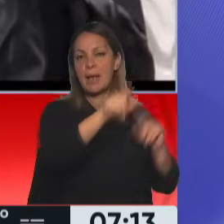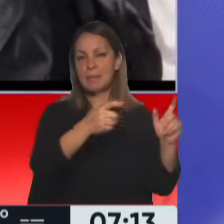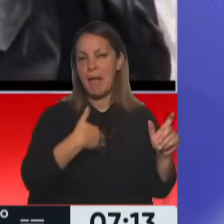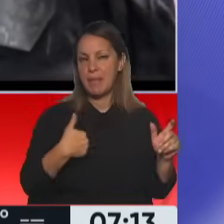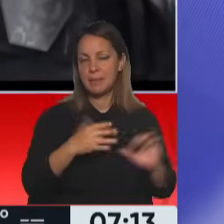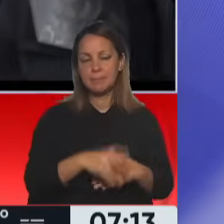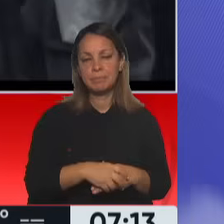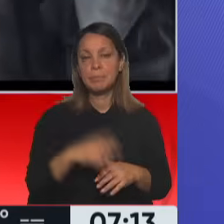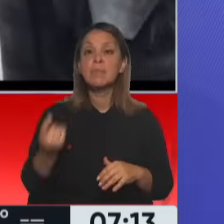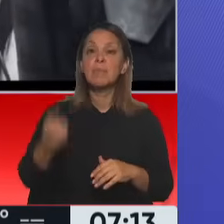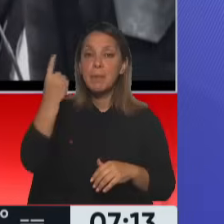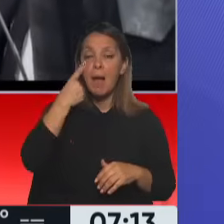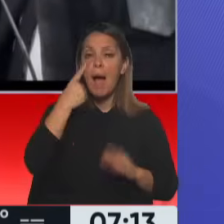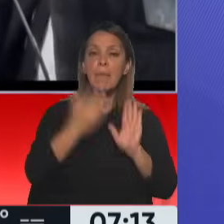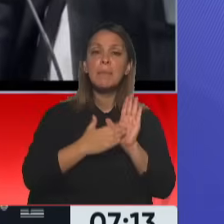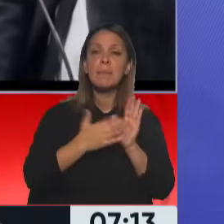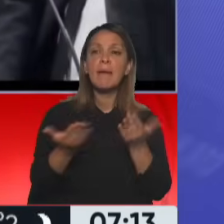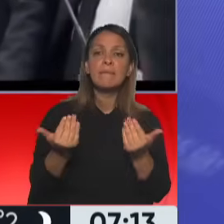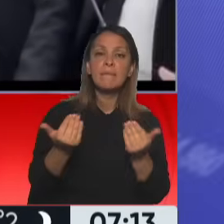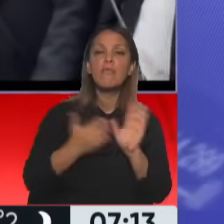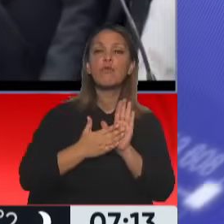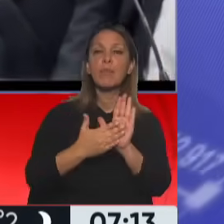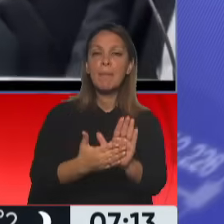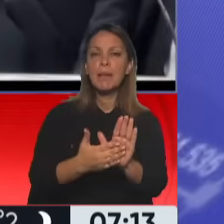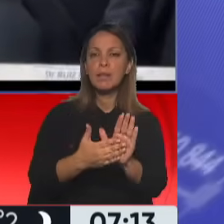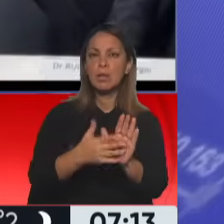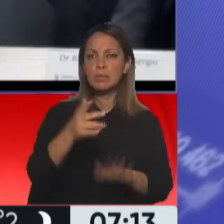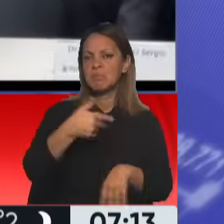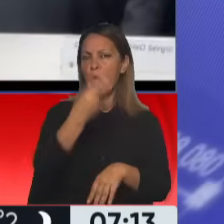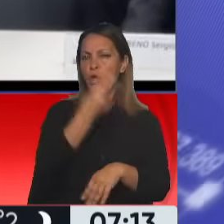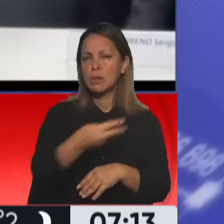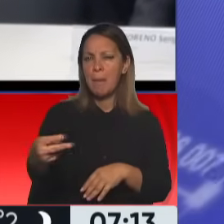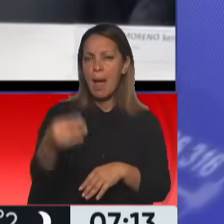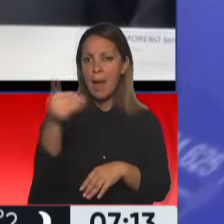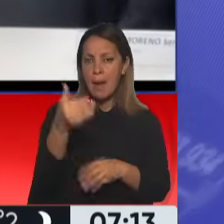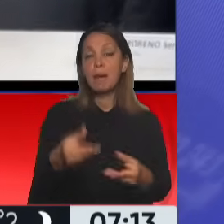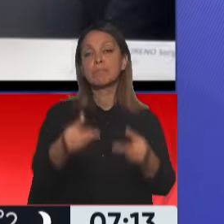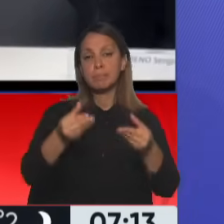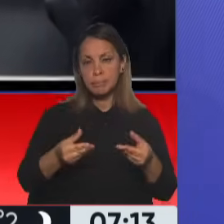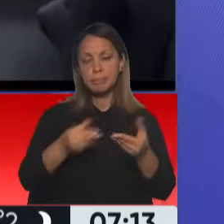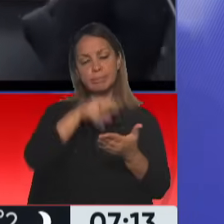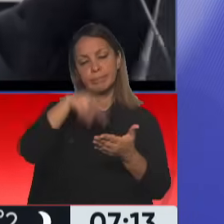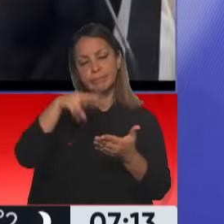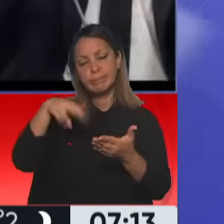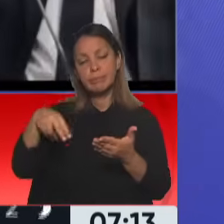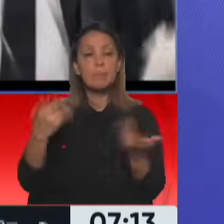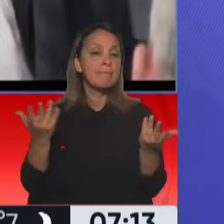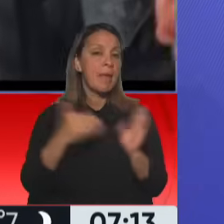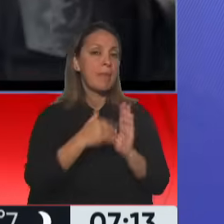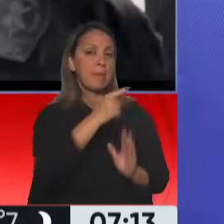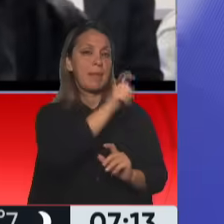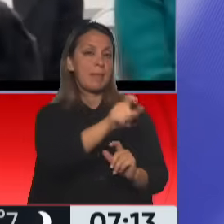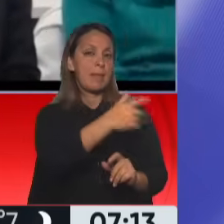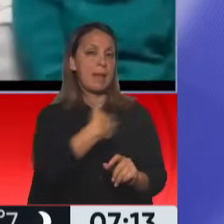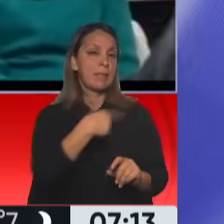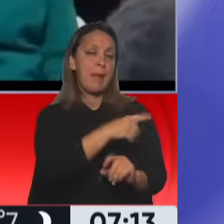los fundamentos, que van a estar en unos 2 semanas aproximadamente, y luego lo que nos pidan nuestras representadas es lo